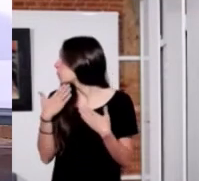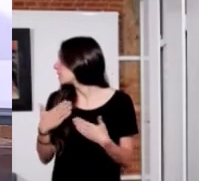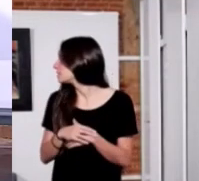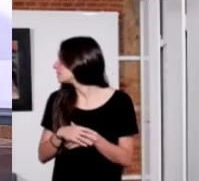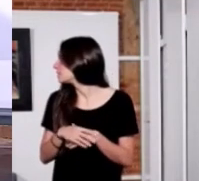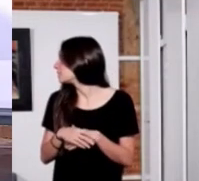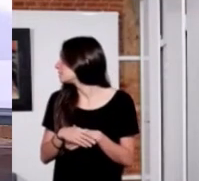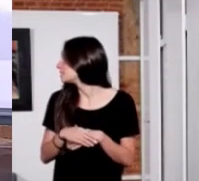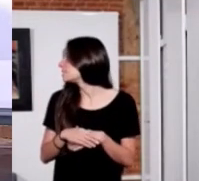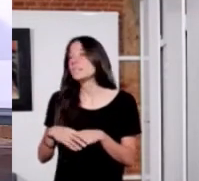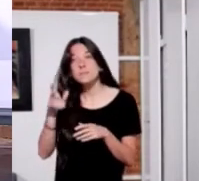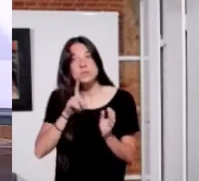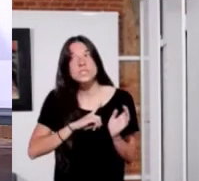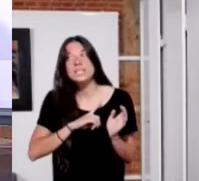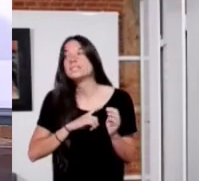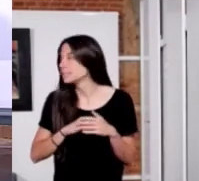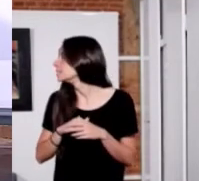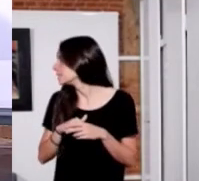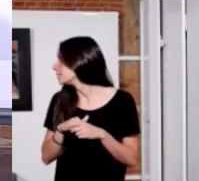¿Me escucháis? Ah,